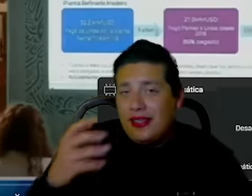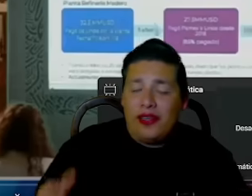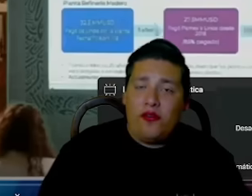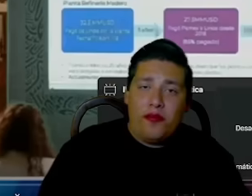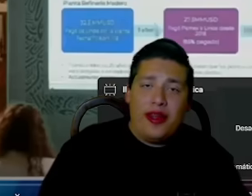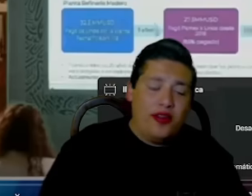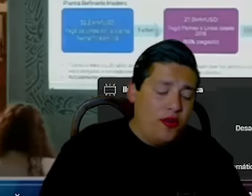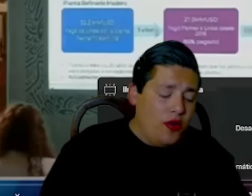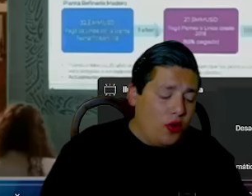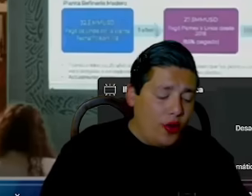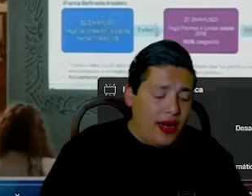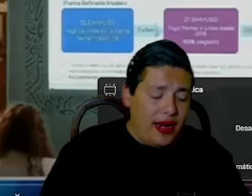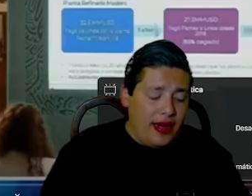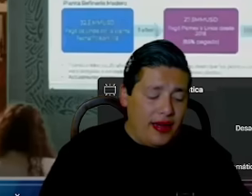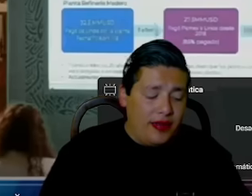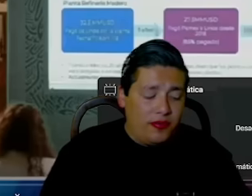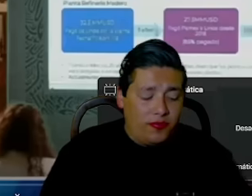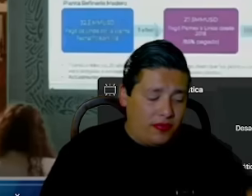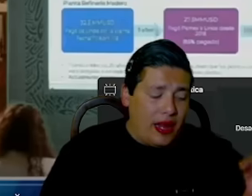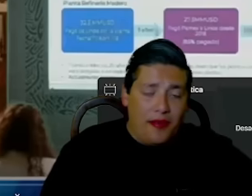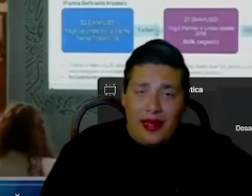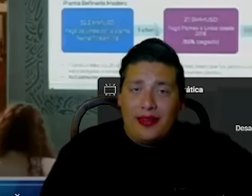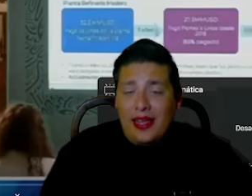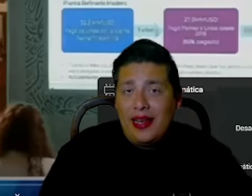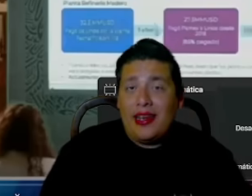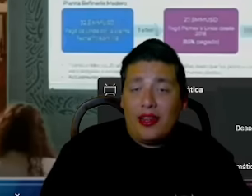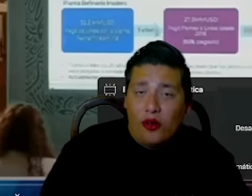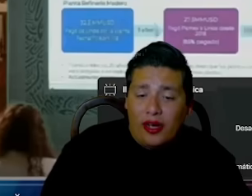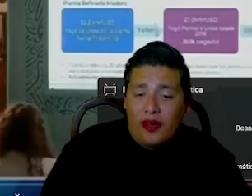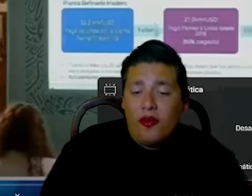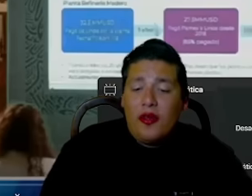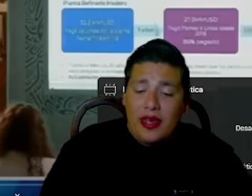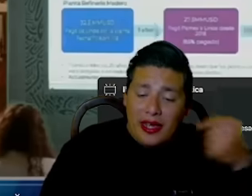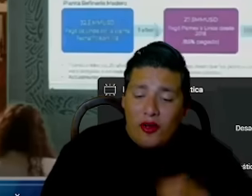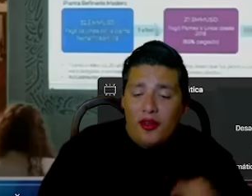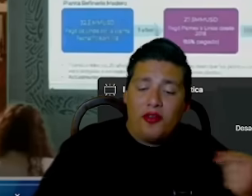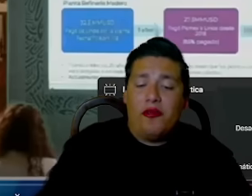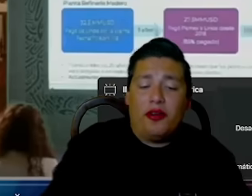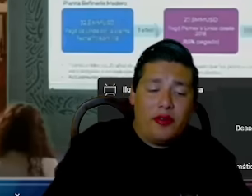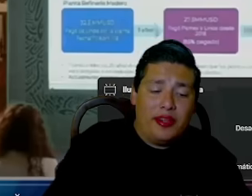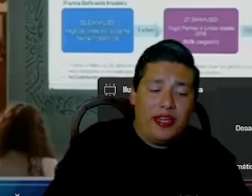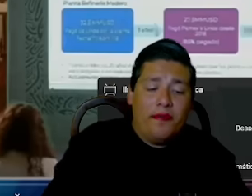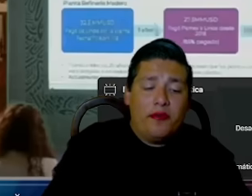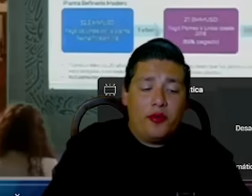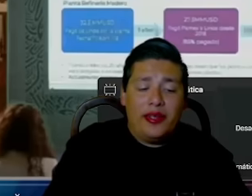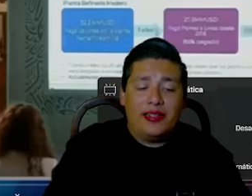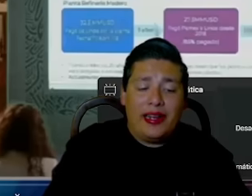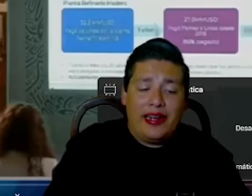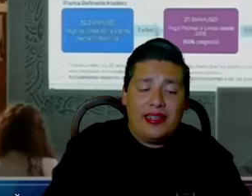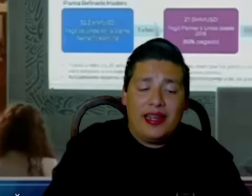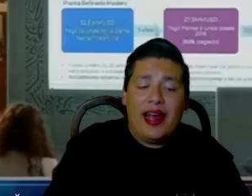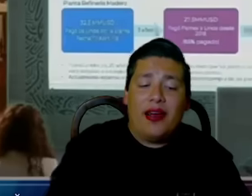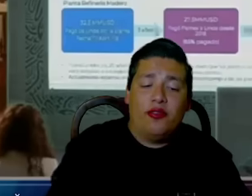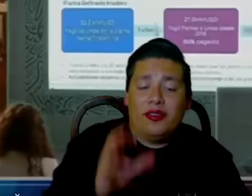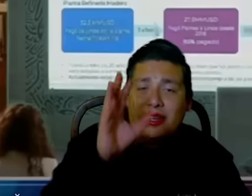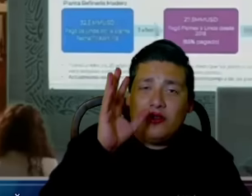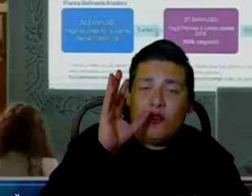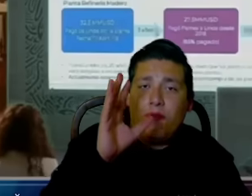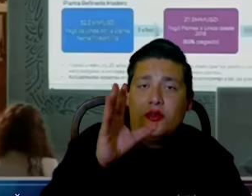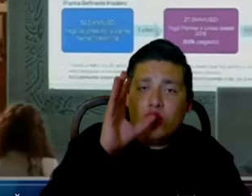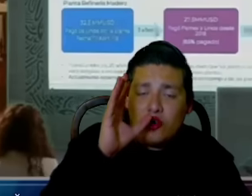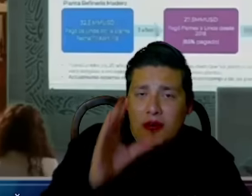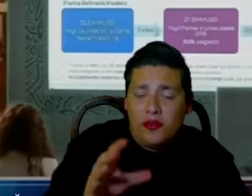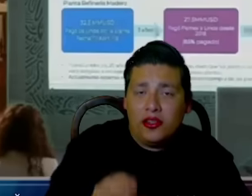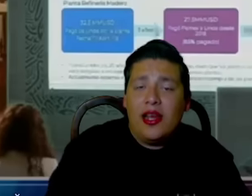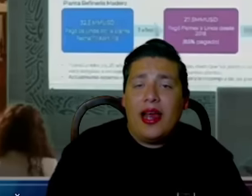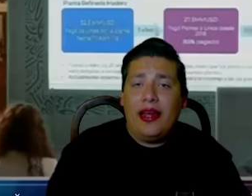una clase de convenio con el tema del hidrógeno y que hoy de nueva cuenta pues regresa a nuestra